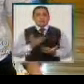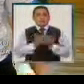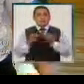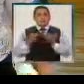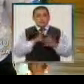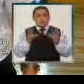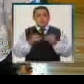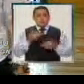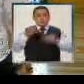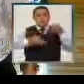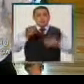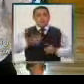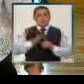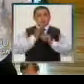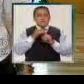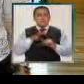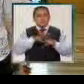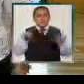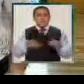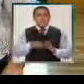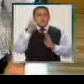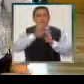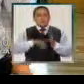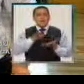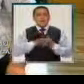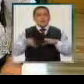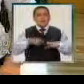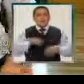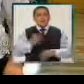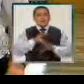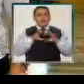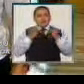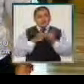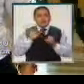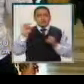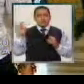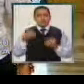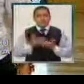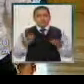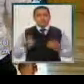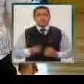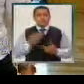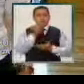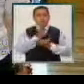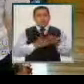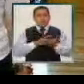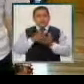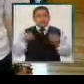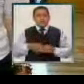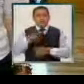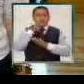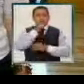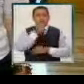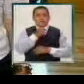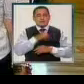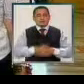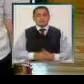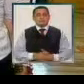recursos, un presupuesto especial para estos programas que realiza el Congreso, entre otros. Aquí tenemos parte de esta conferencia de prensa.